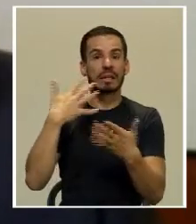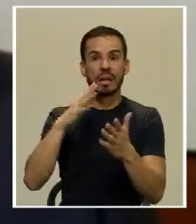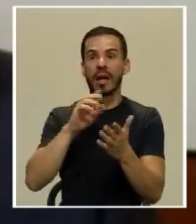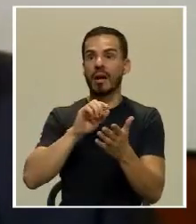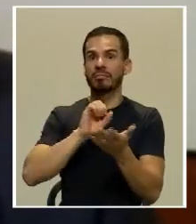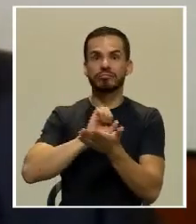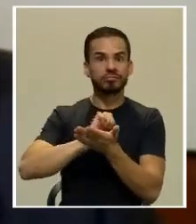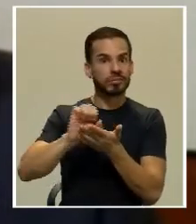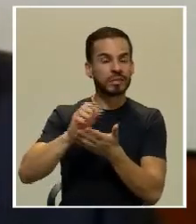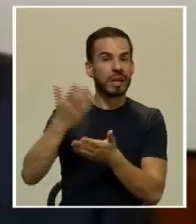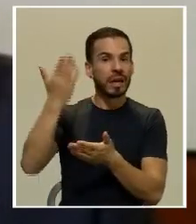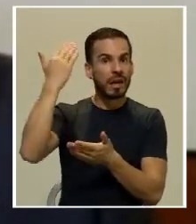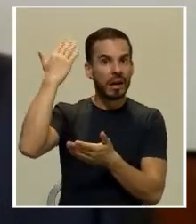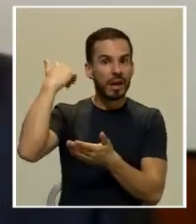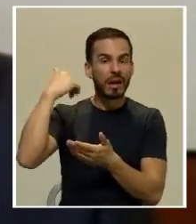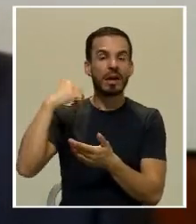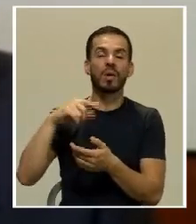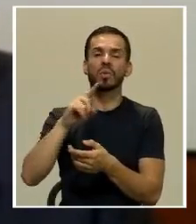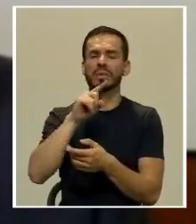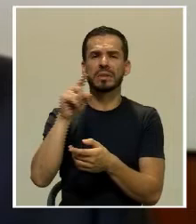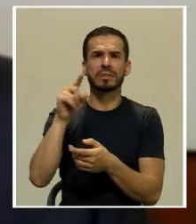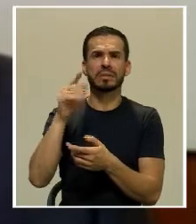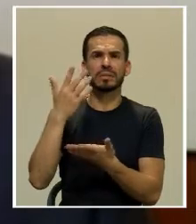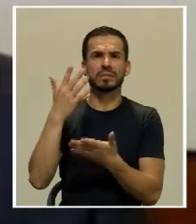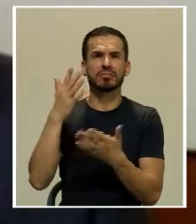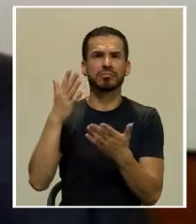que rechazaron los diputados hace solamente una semana